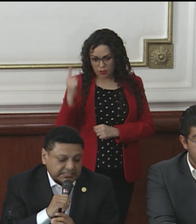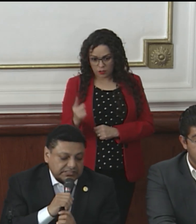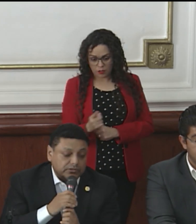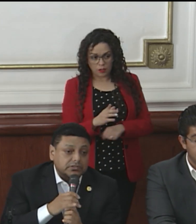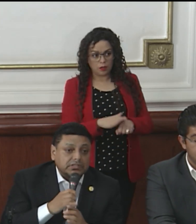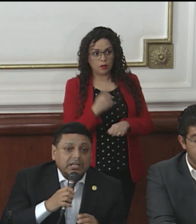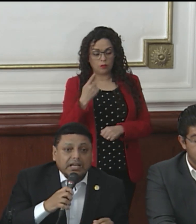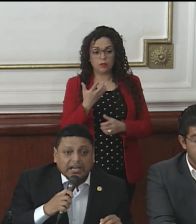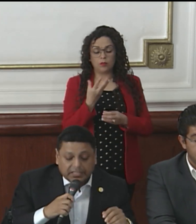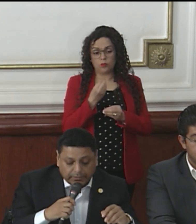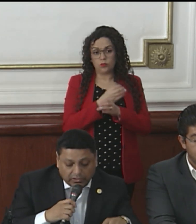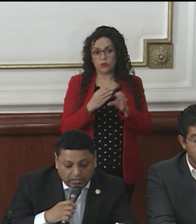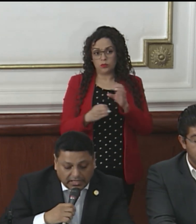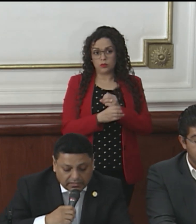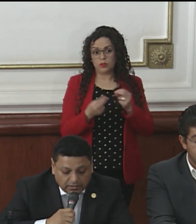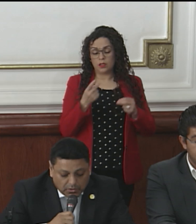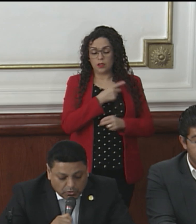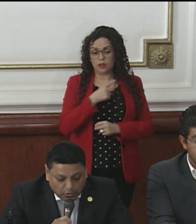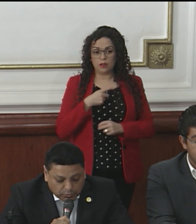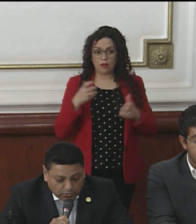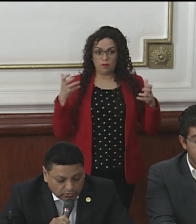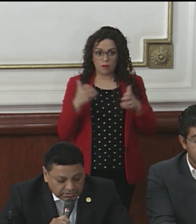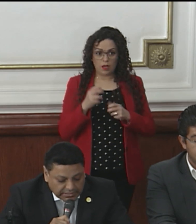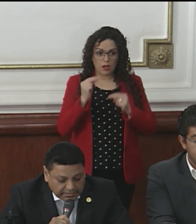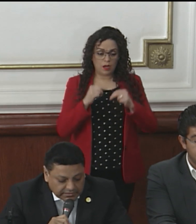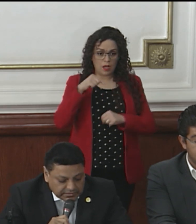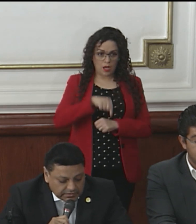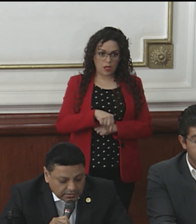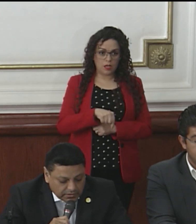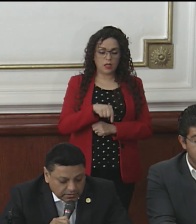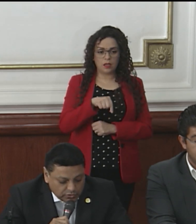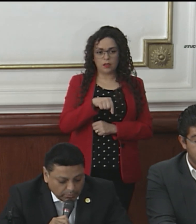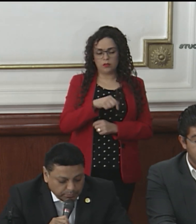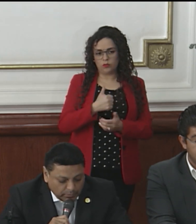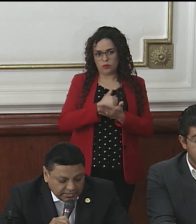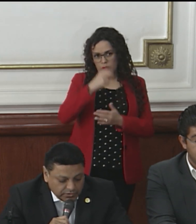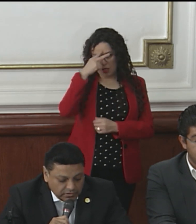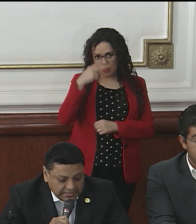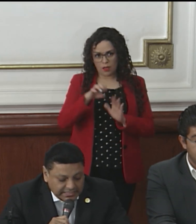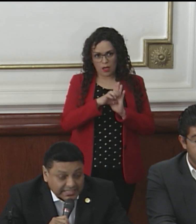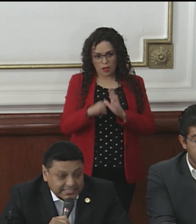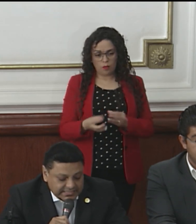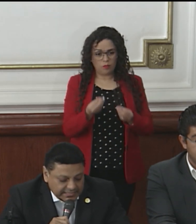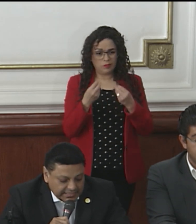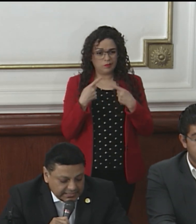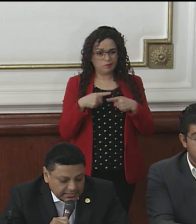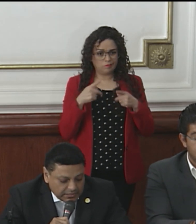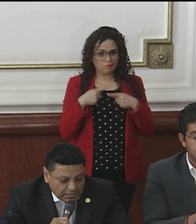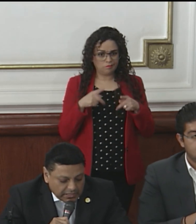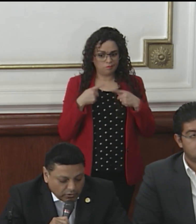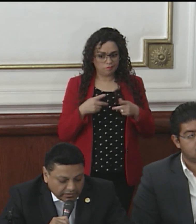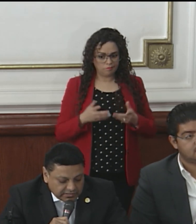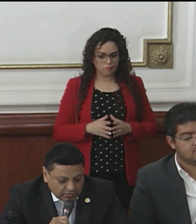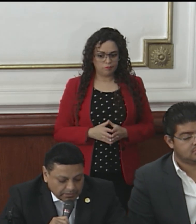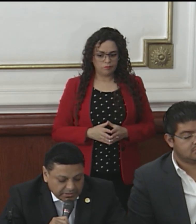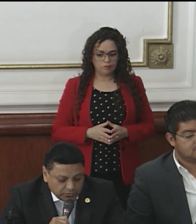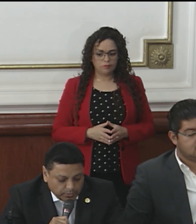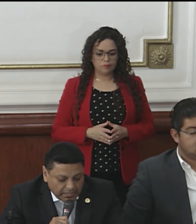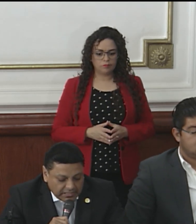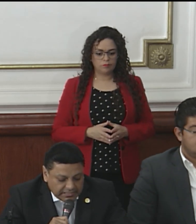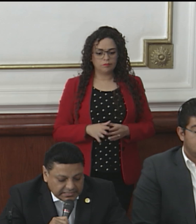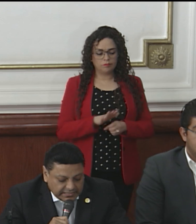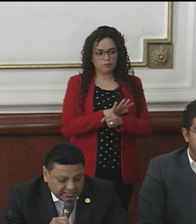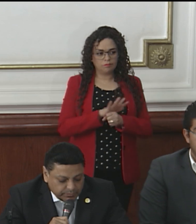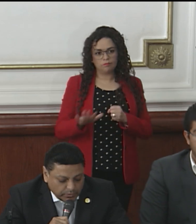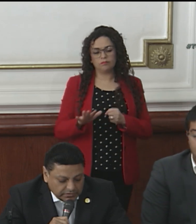importantes retos a nivel local, como son los siguientes: sobrepoblación y densidad, congestionamiento